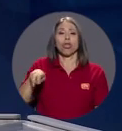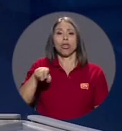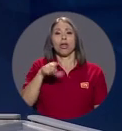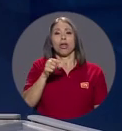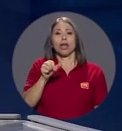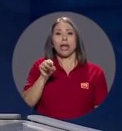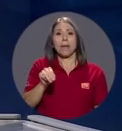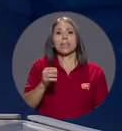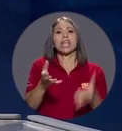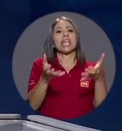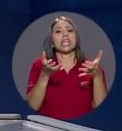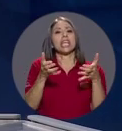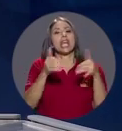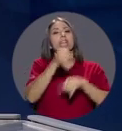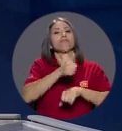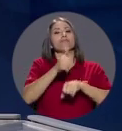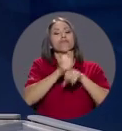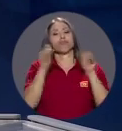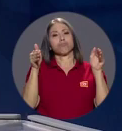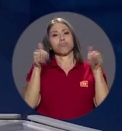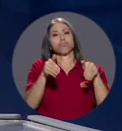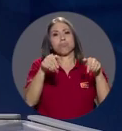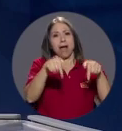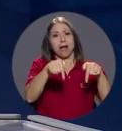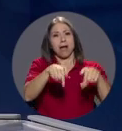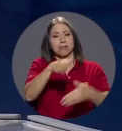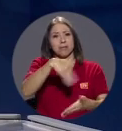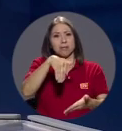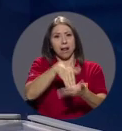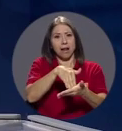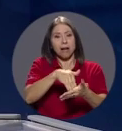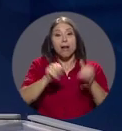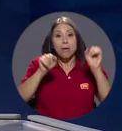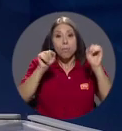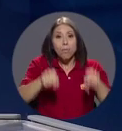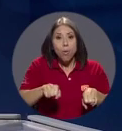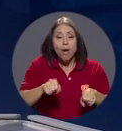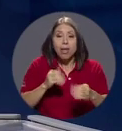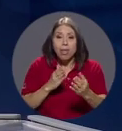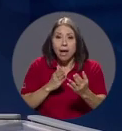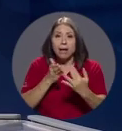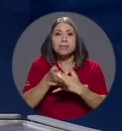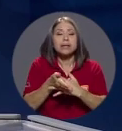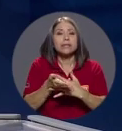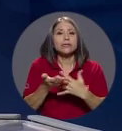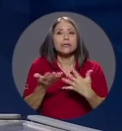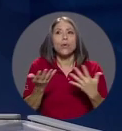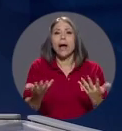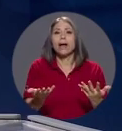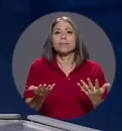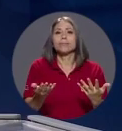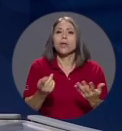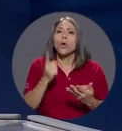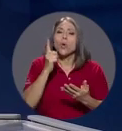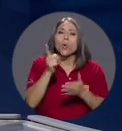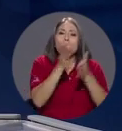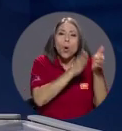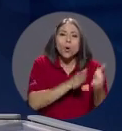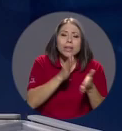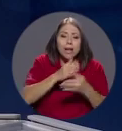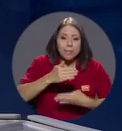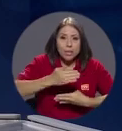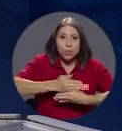quiere asentarse en esta zona del país, en esta zona central, pueda tener acceso, por ejemplo, a